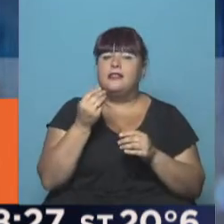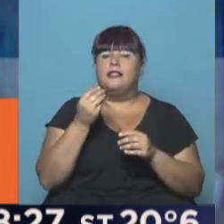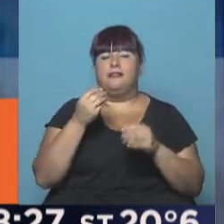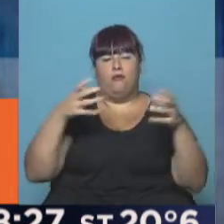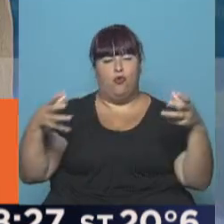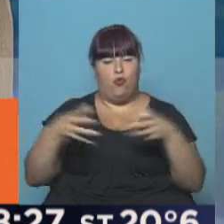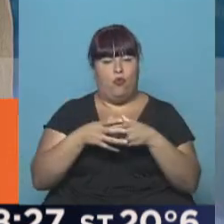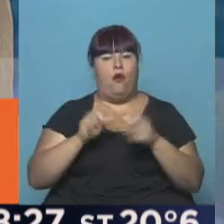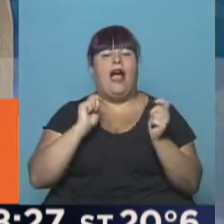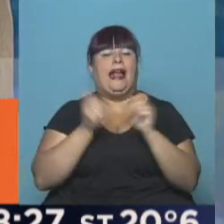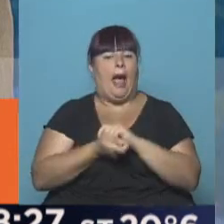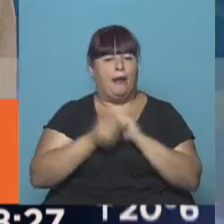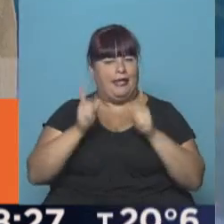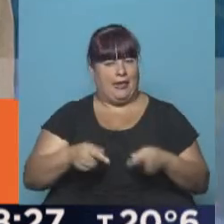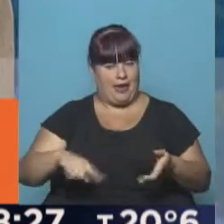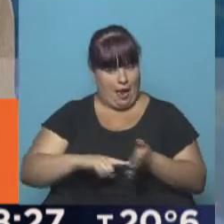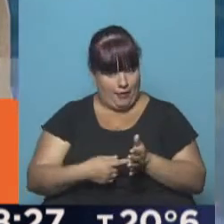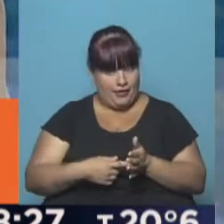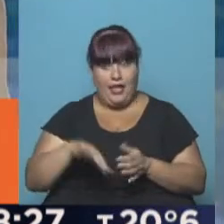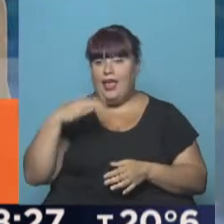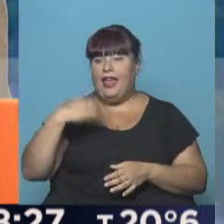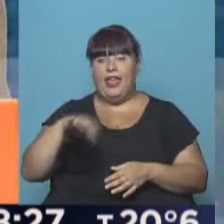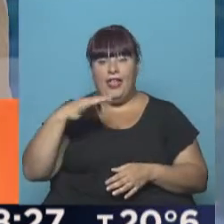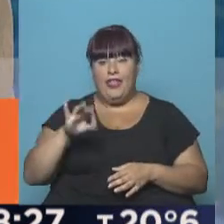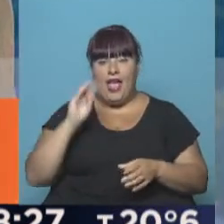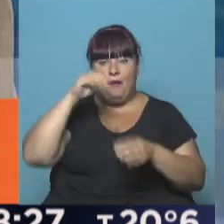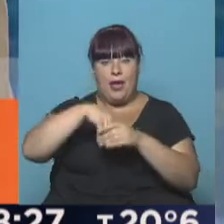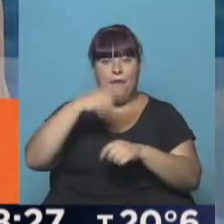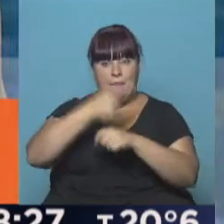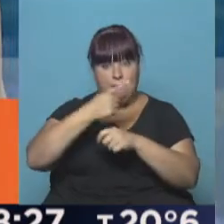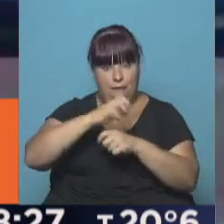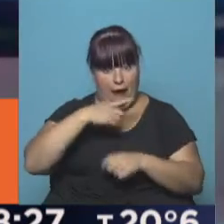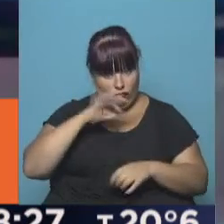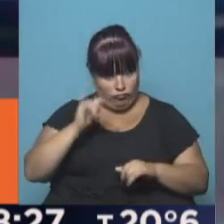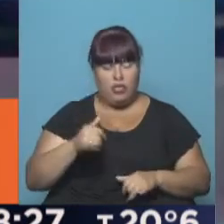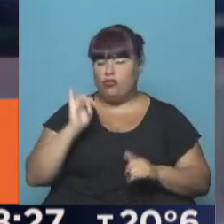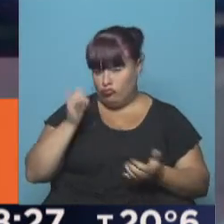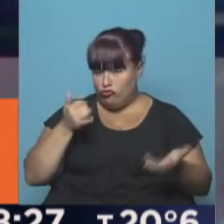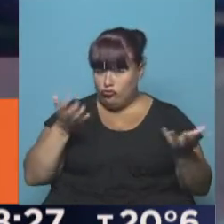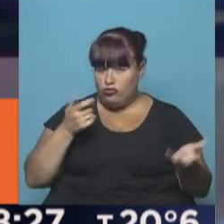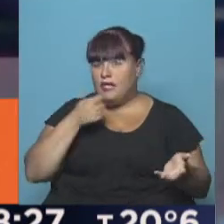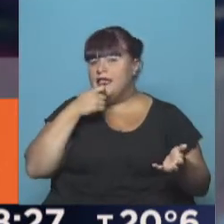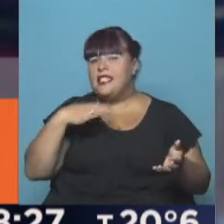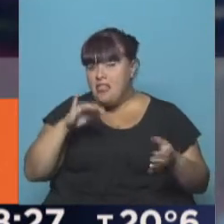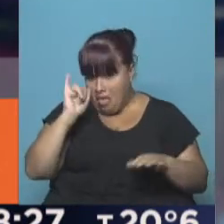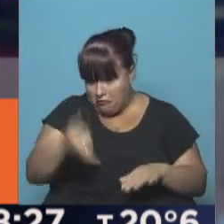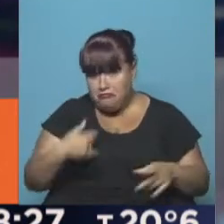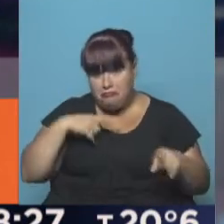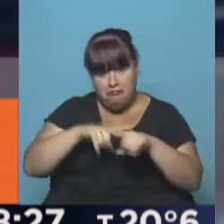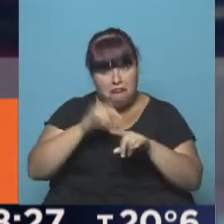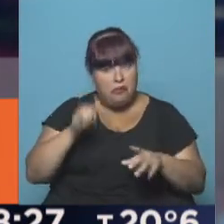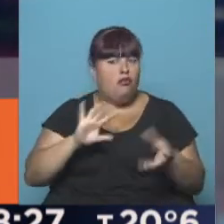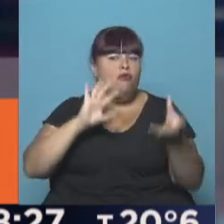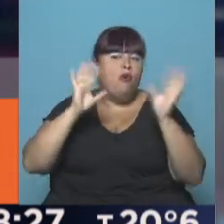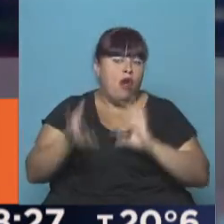la conformación de cambiemos también en la ciudad - así tienen que ir a internas a las primarias van a ir sí por supuesto si hay que ir vamos a ir por aparte es